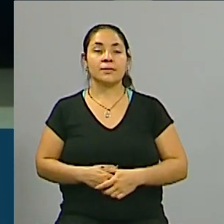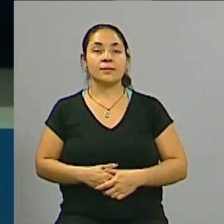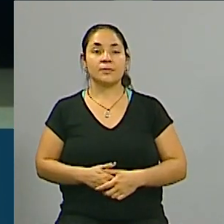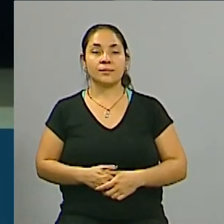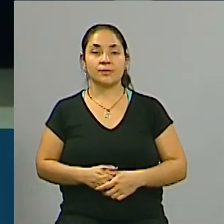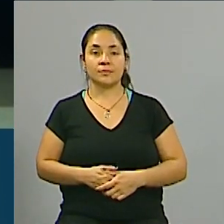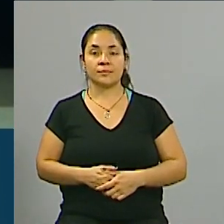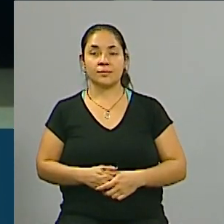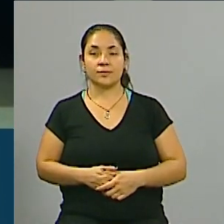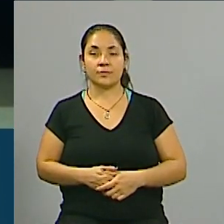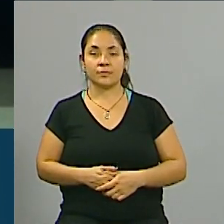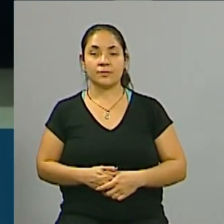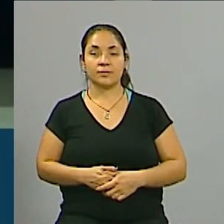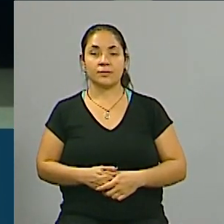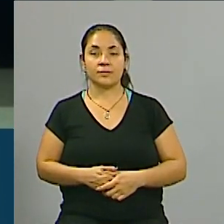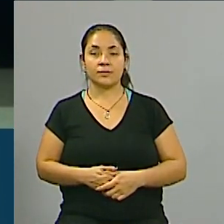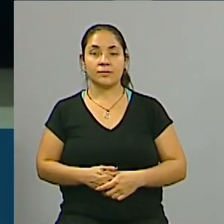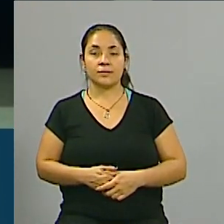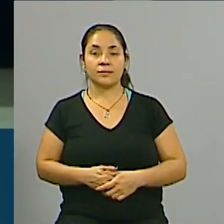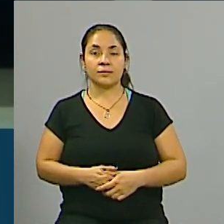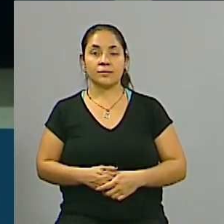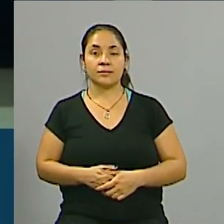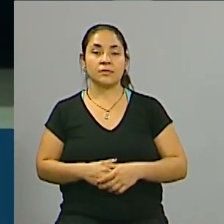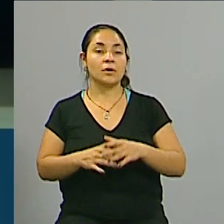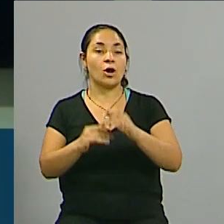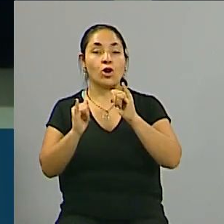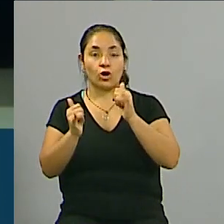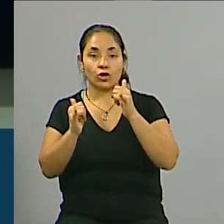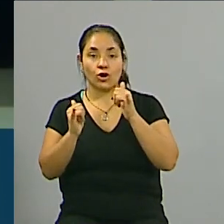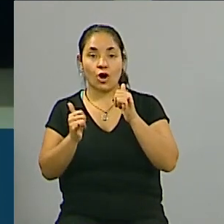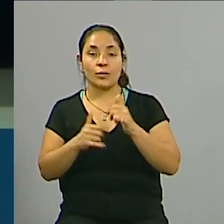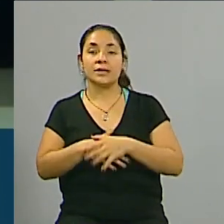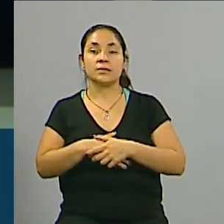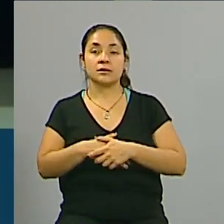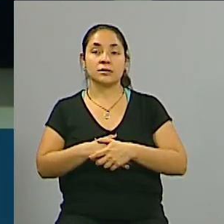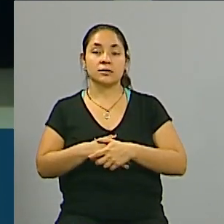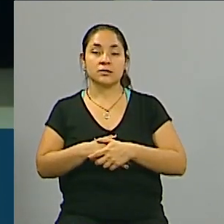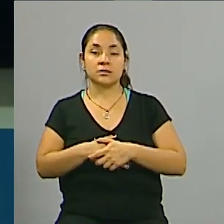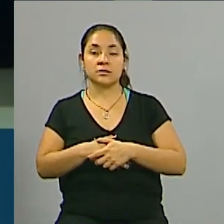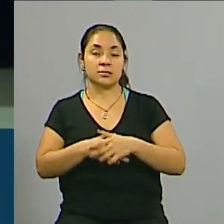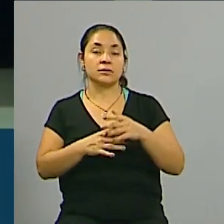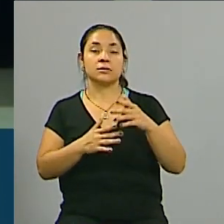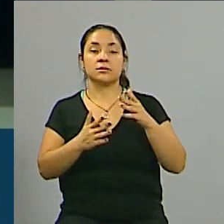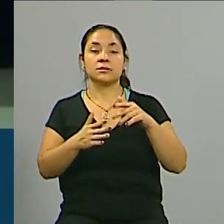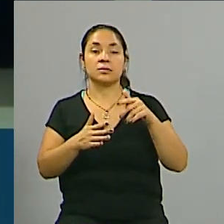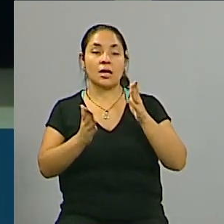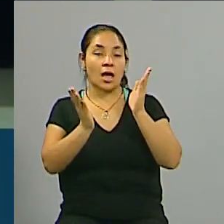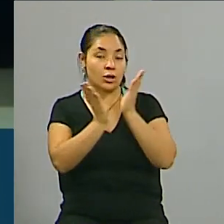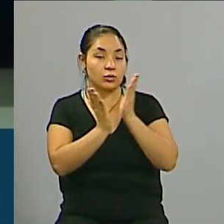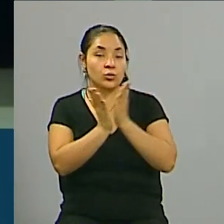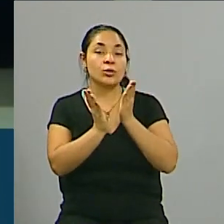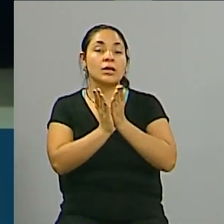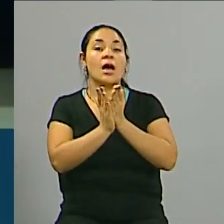hace que los chicos también, y adolescentes, y en este cambio de paradigma de estudiar unas nuevas tecnicaturas,